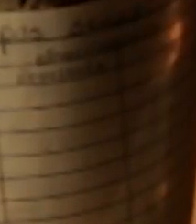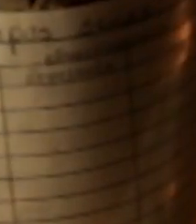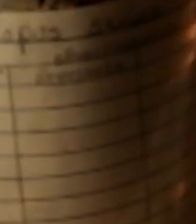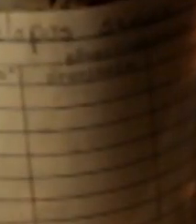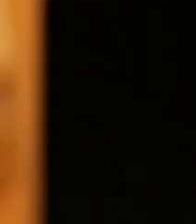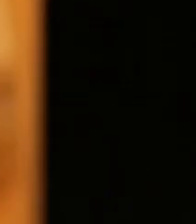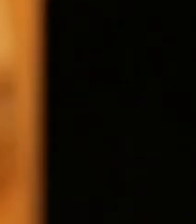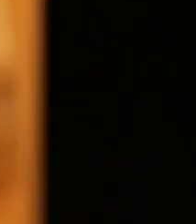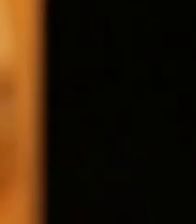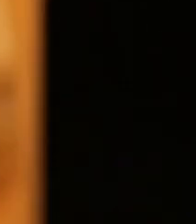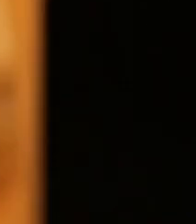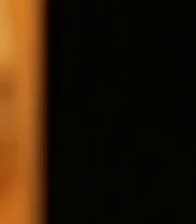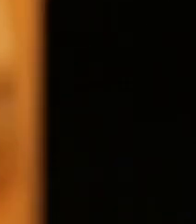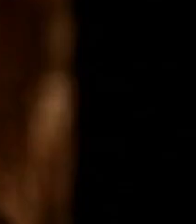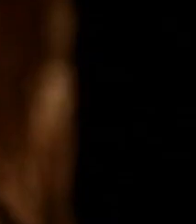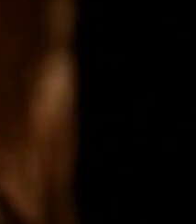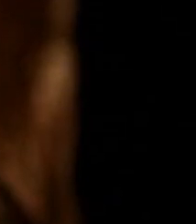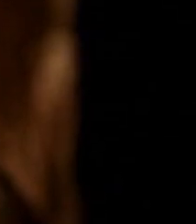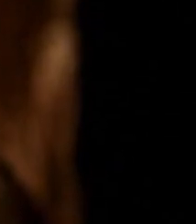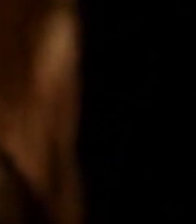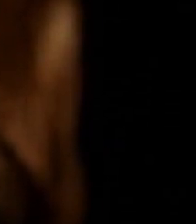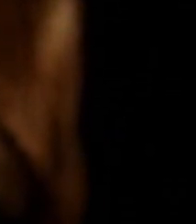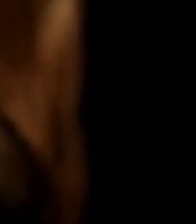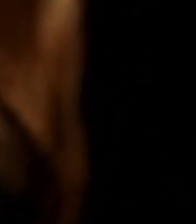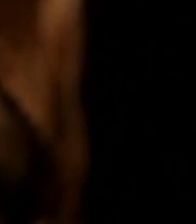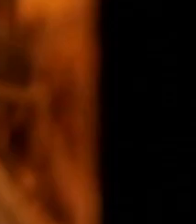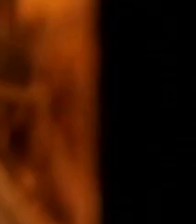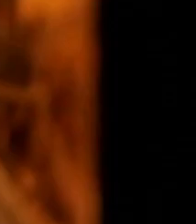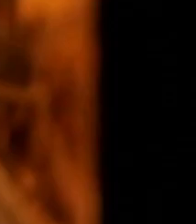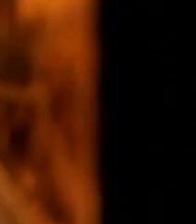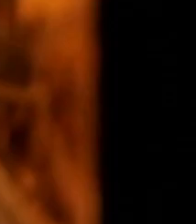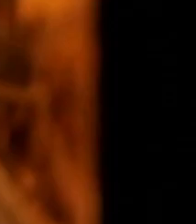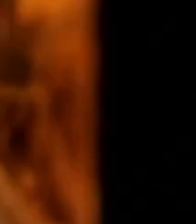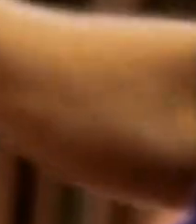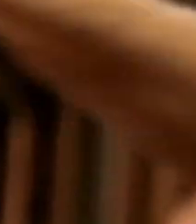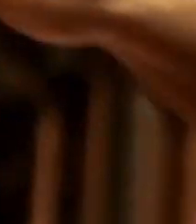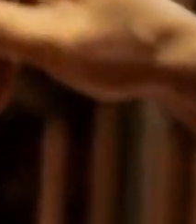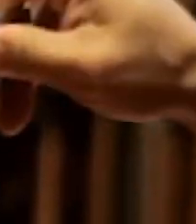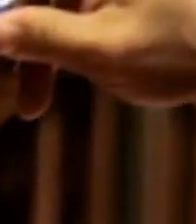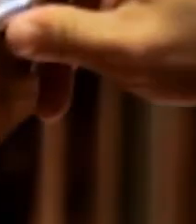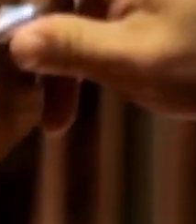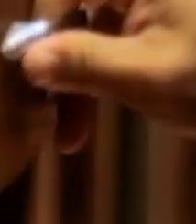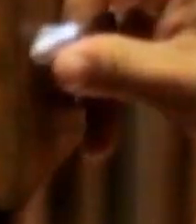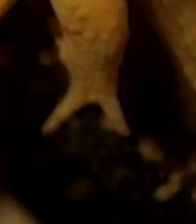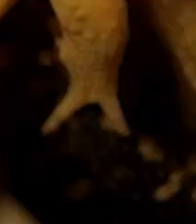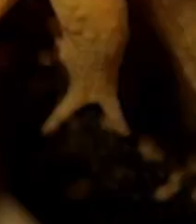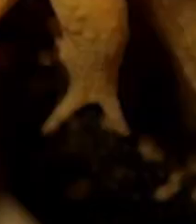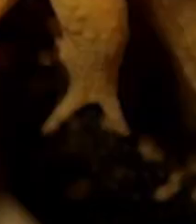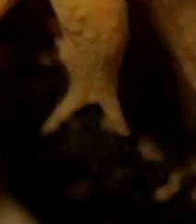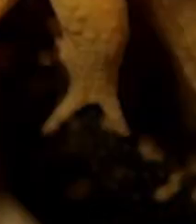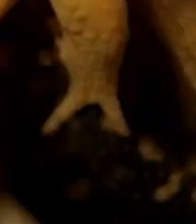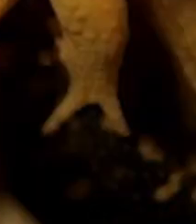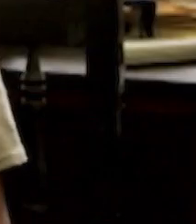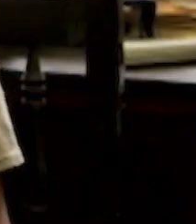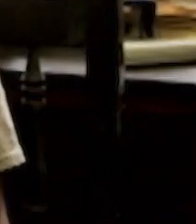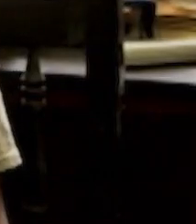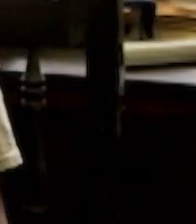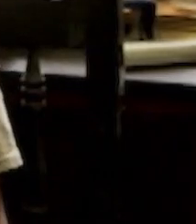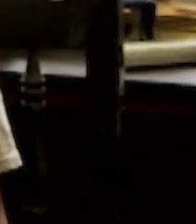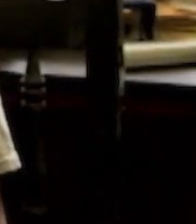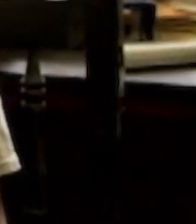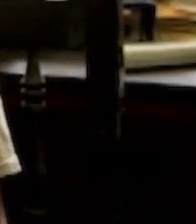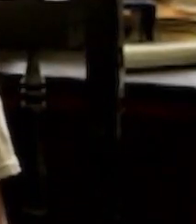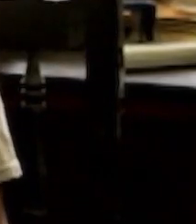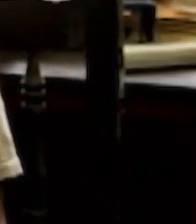Dentro de nuestro espacio Dominio Documental presentamos Anfibios, Esperanza en Sangre Fría. El